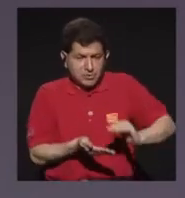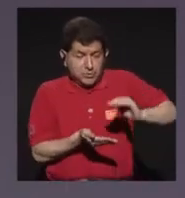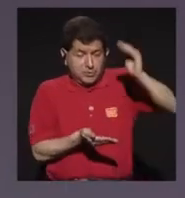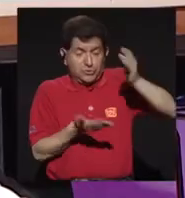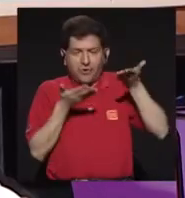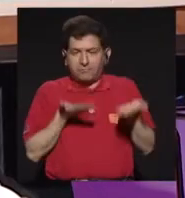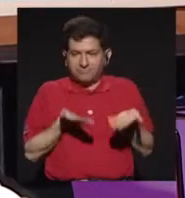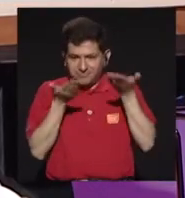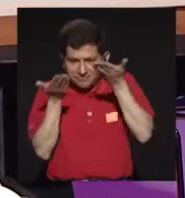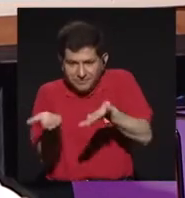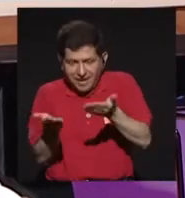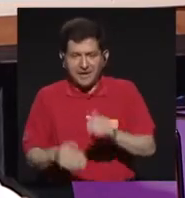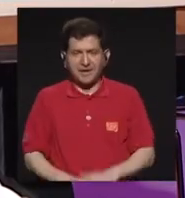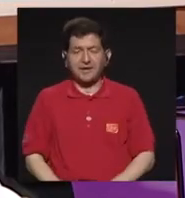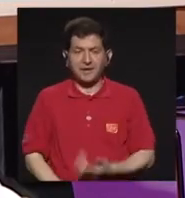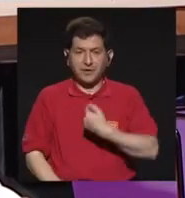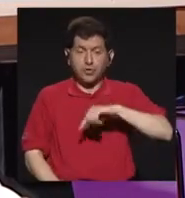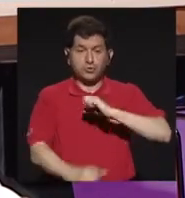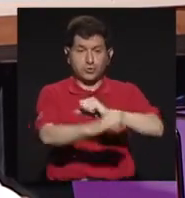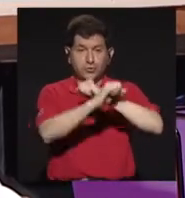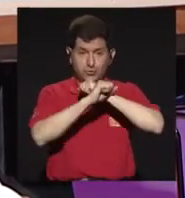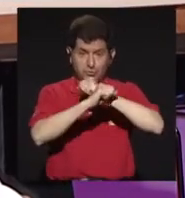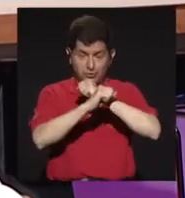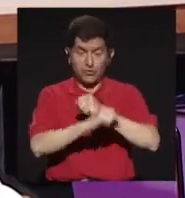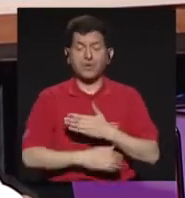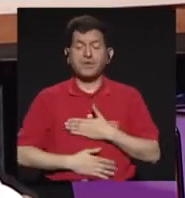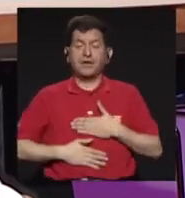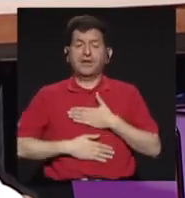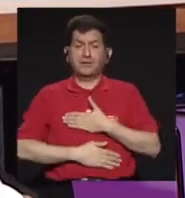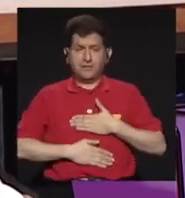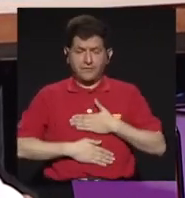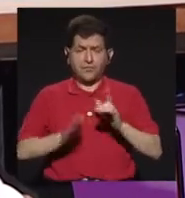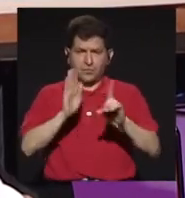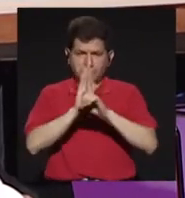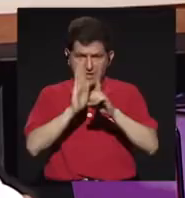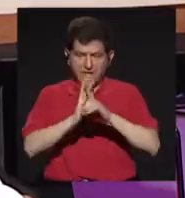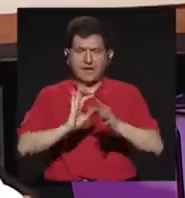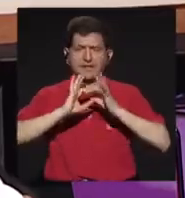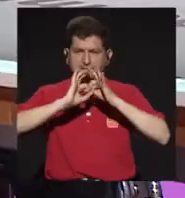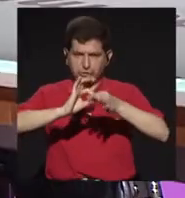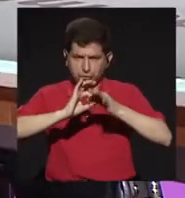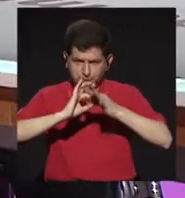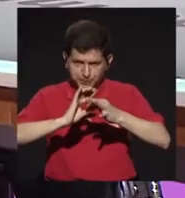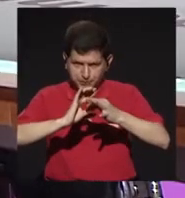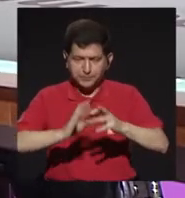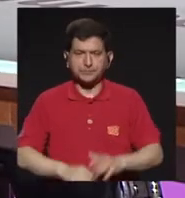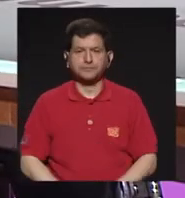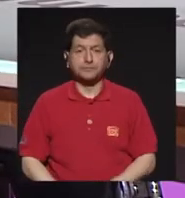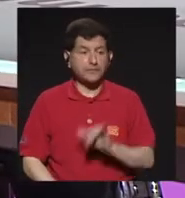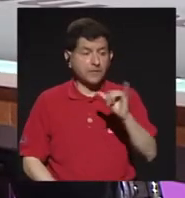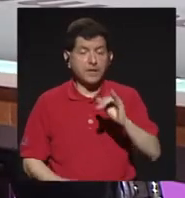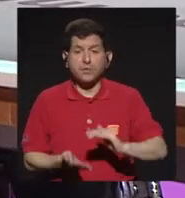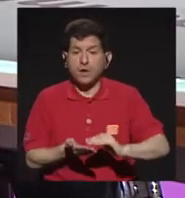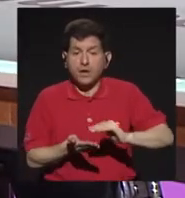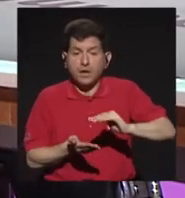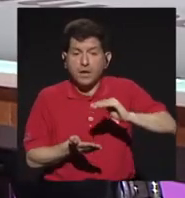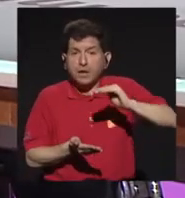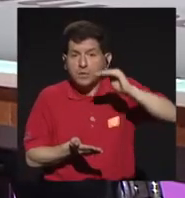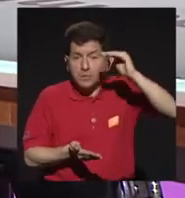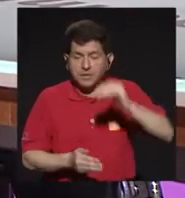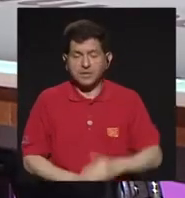podamos brindar, entre más podamos garantizar el disfrute del derecho a la sexualidad, más